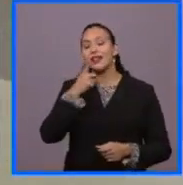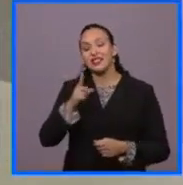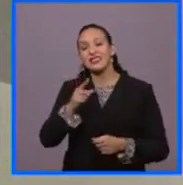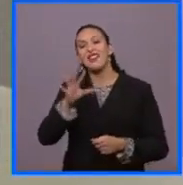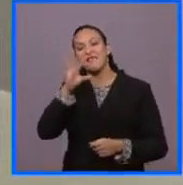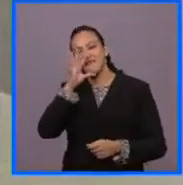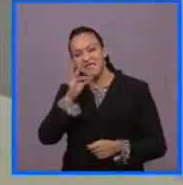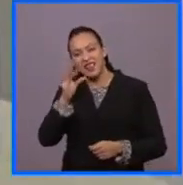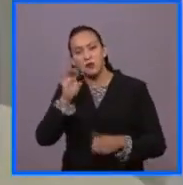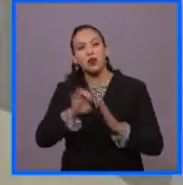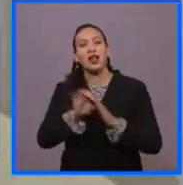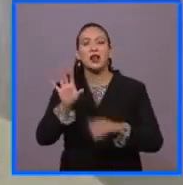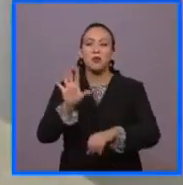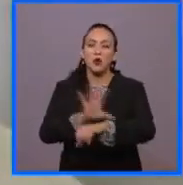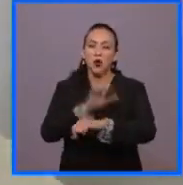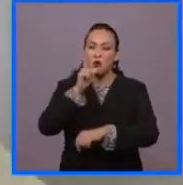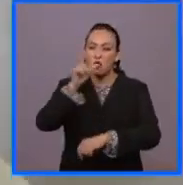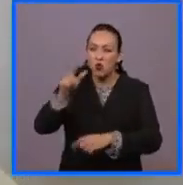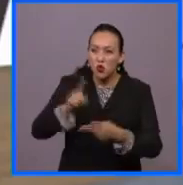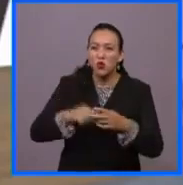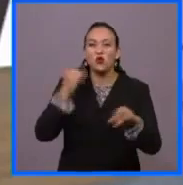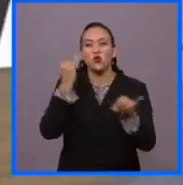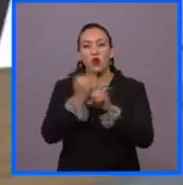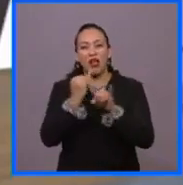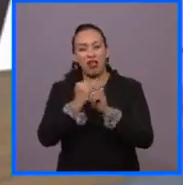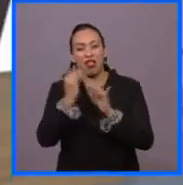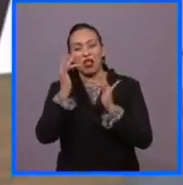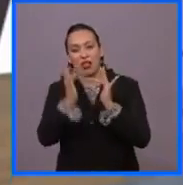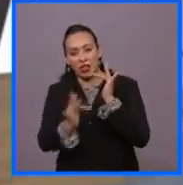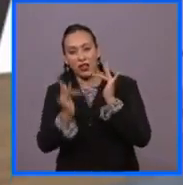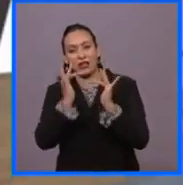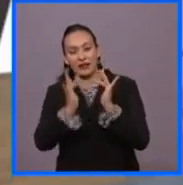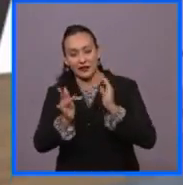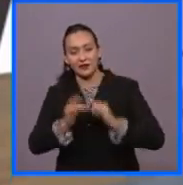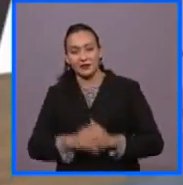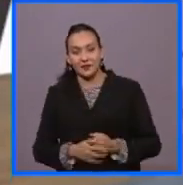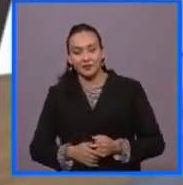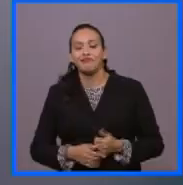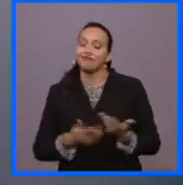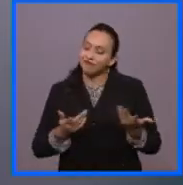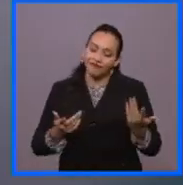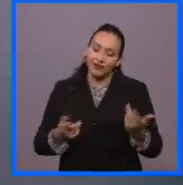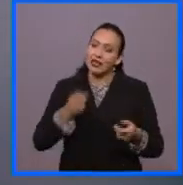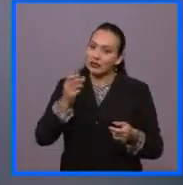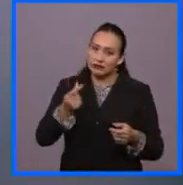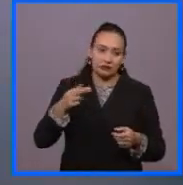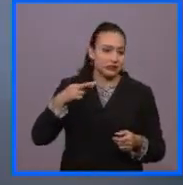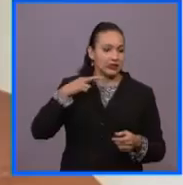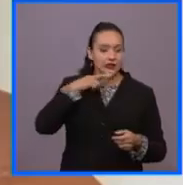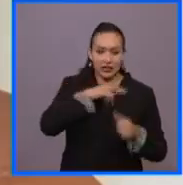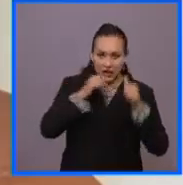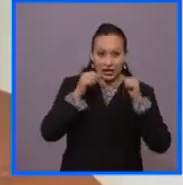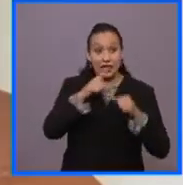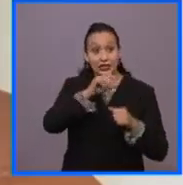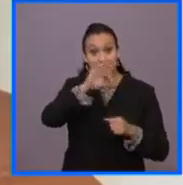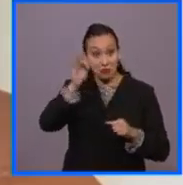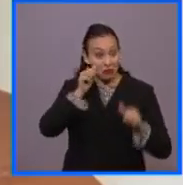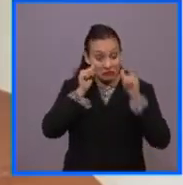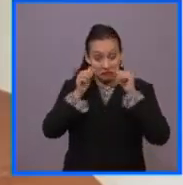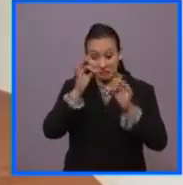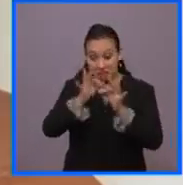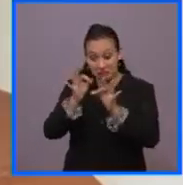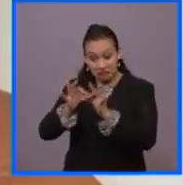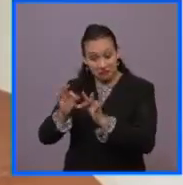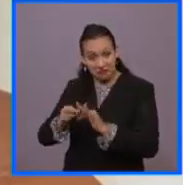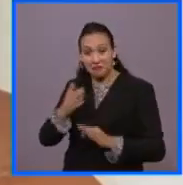fallas en el suministro de energía o internet en el lugar donde se encontraban, casos que fueron atendidos al 100% por